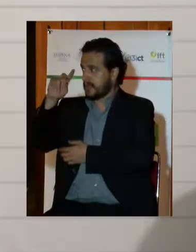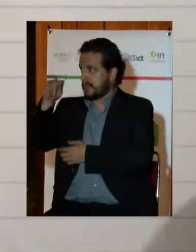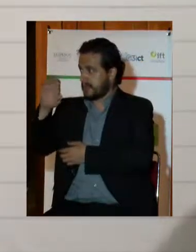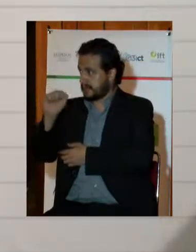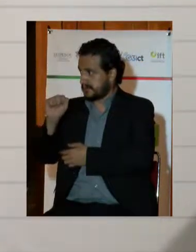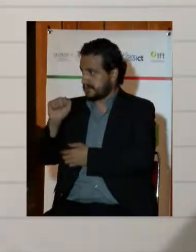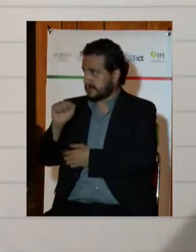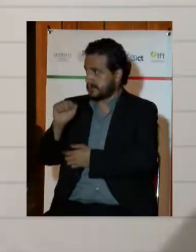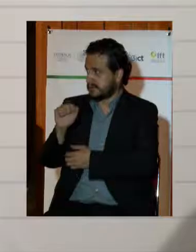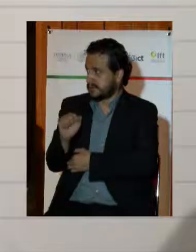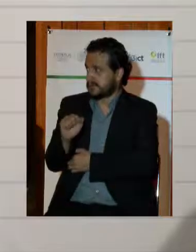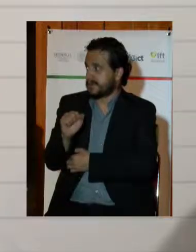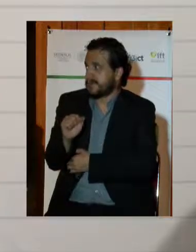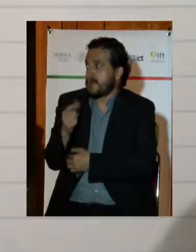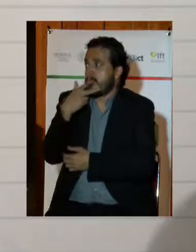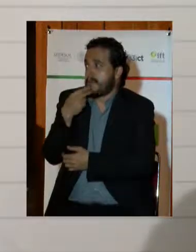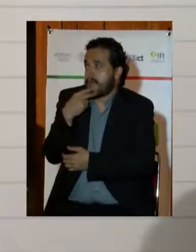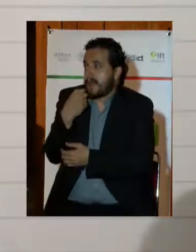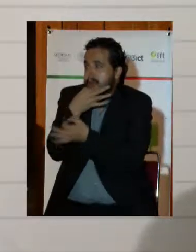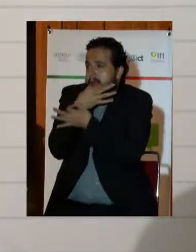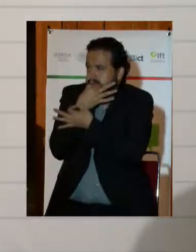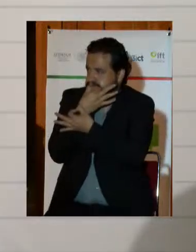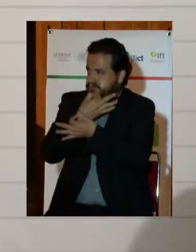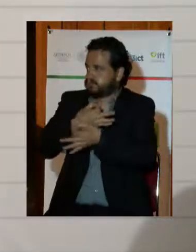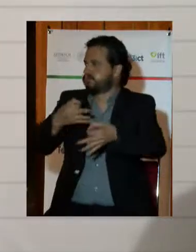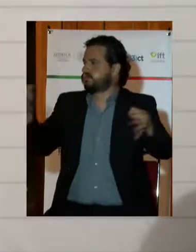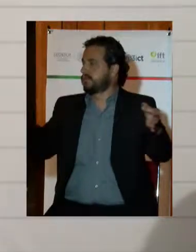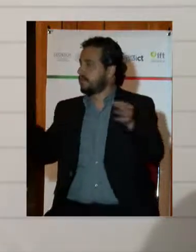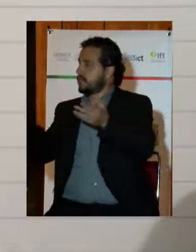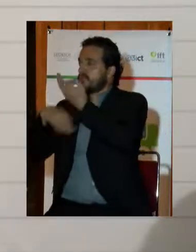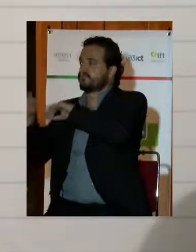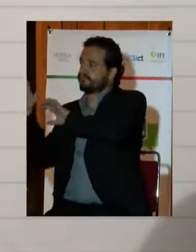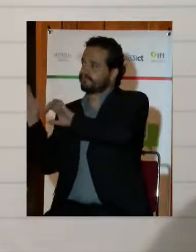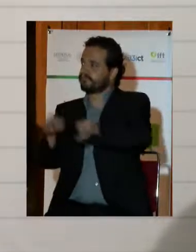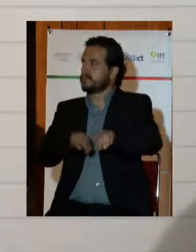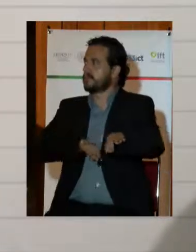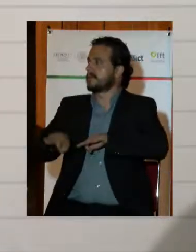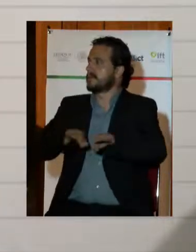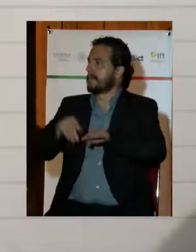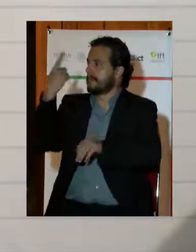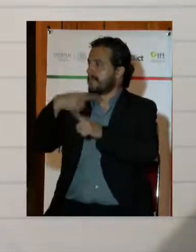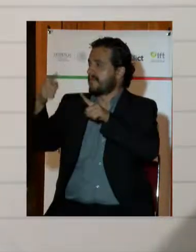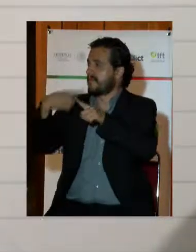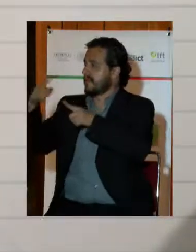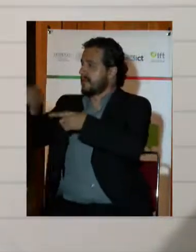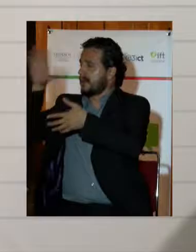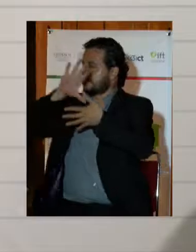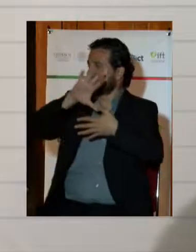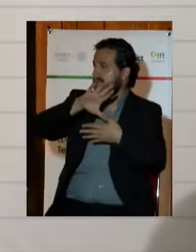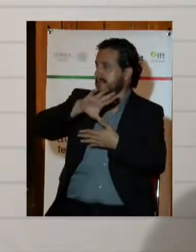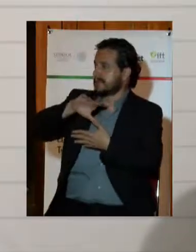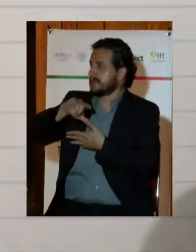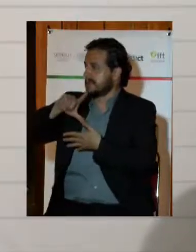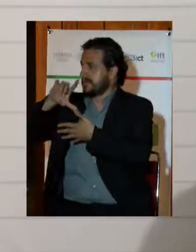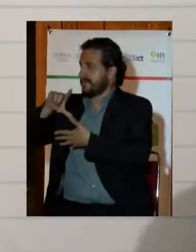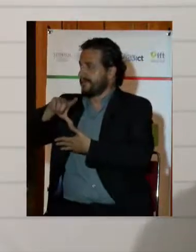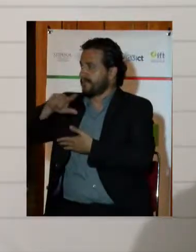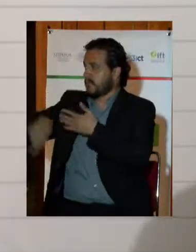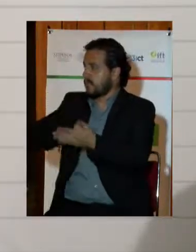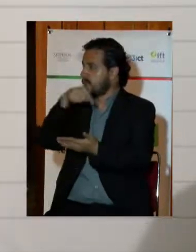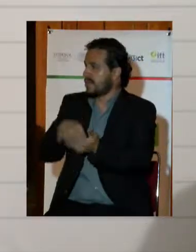empleo a través de la tecnología en las Américas, en varios países de América Latina y el Caribe, el